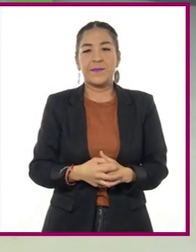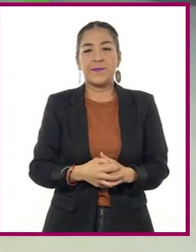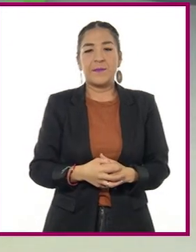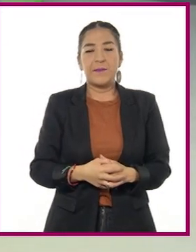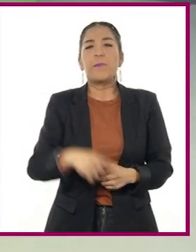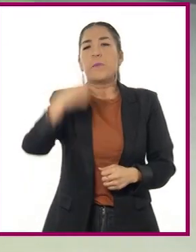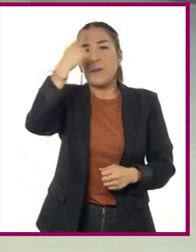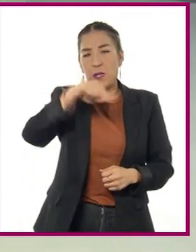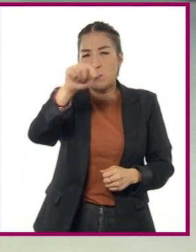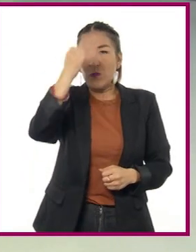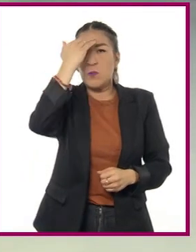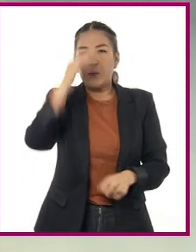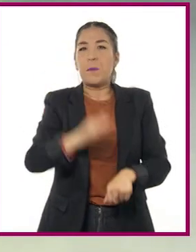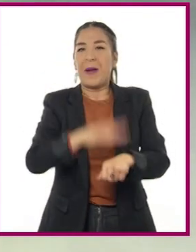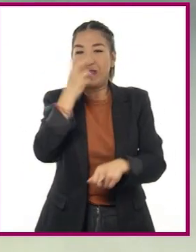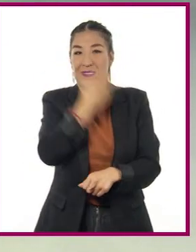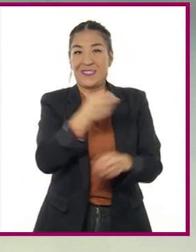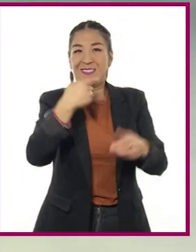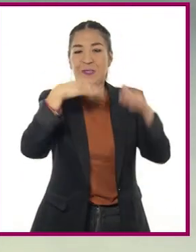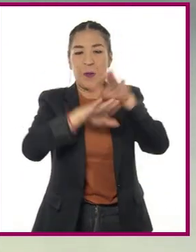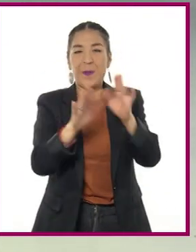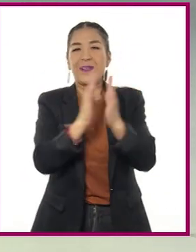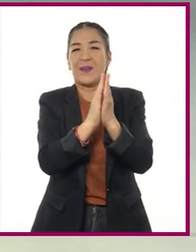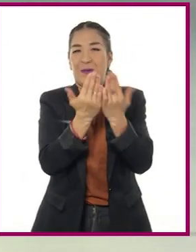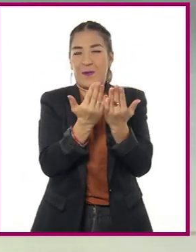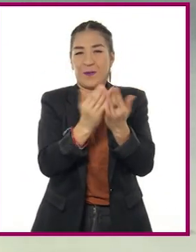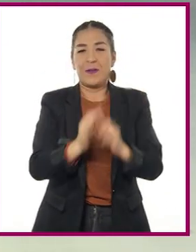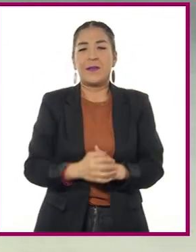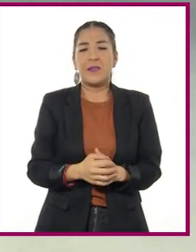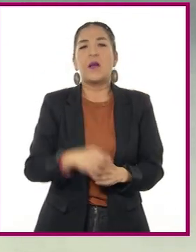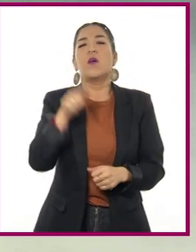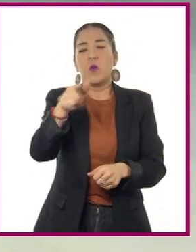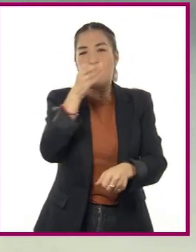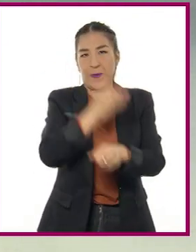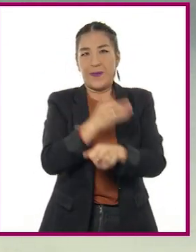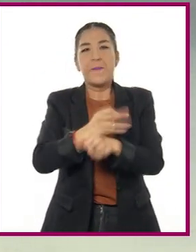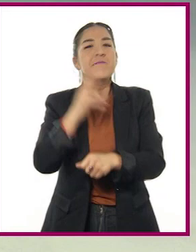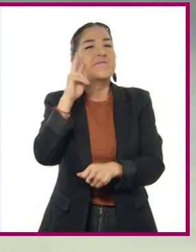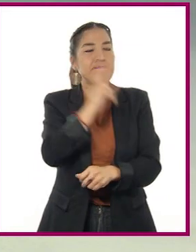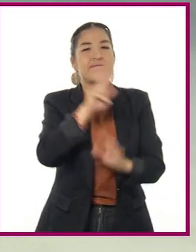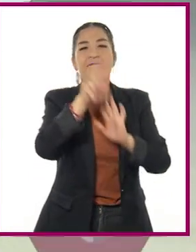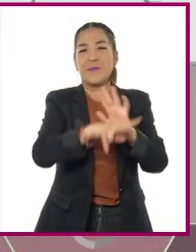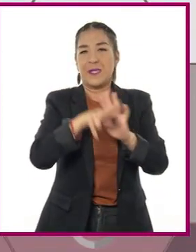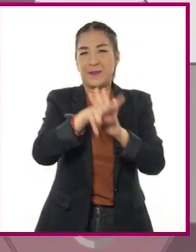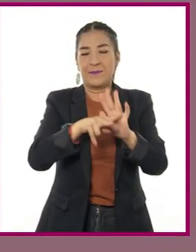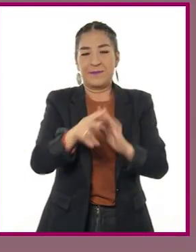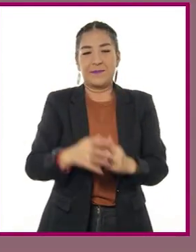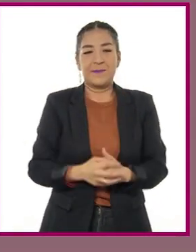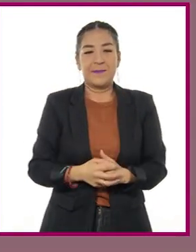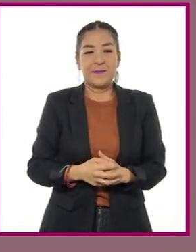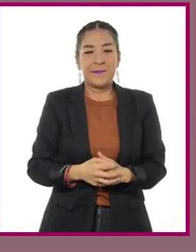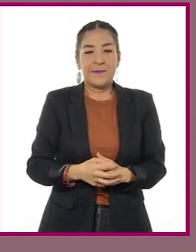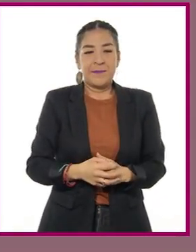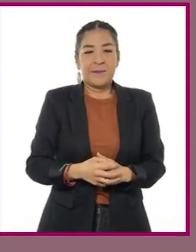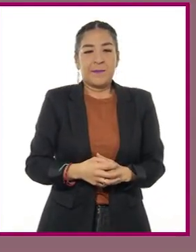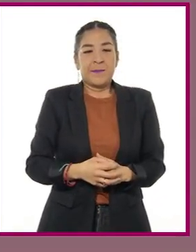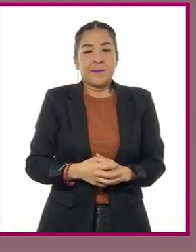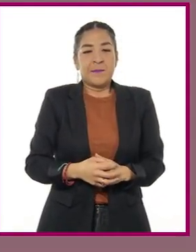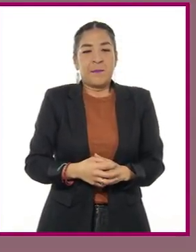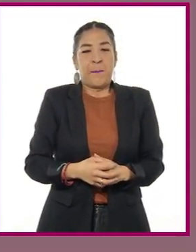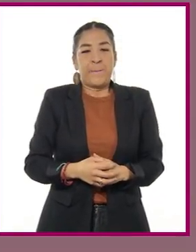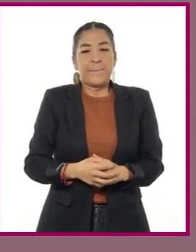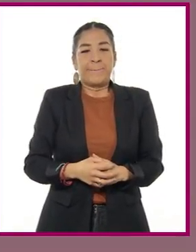Para conocer más sobre el Códice Florentino, los invito a observar el siguiente video. El